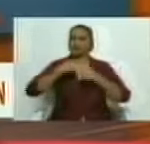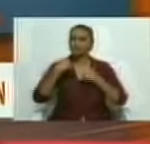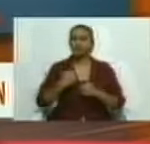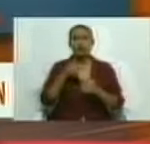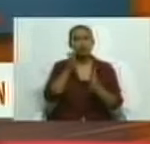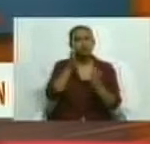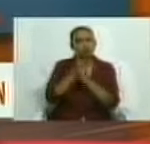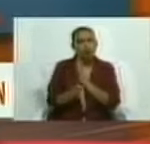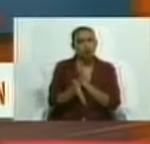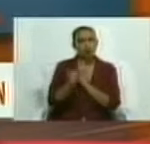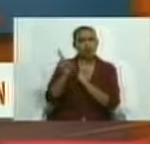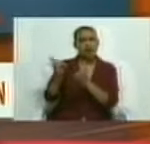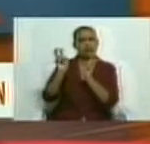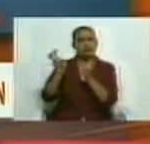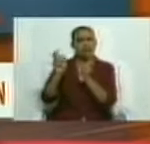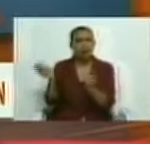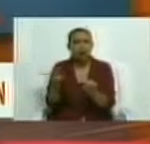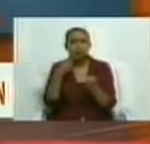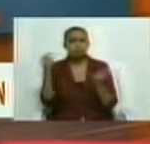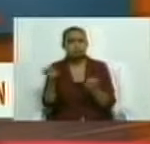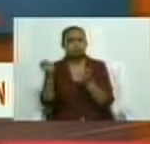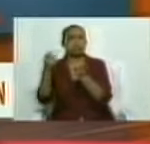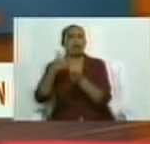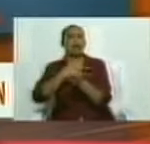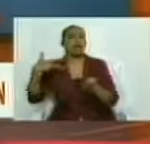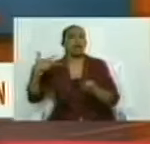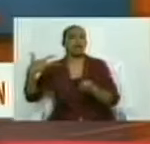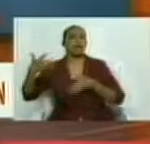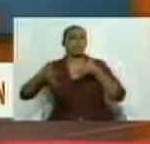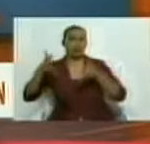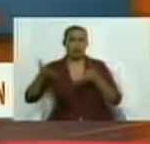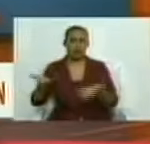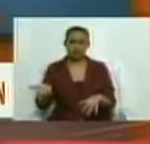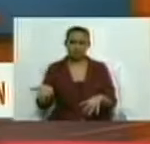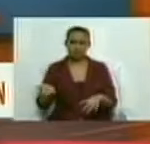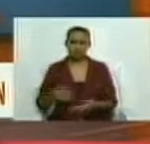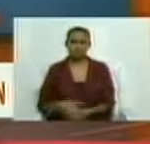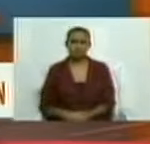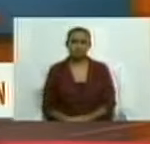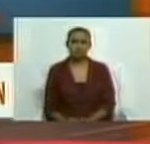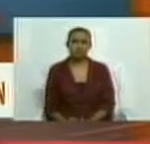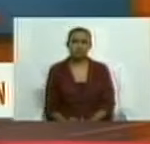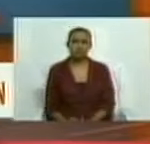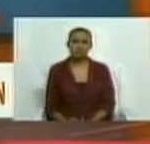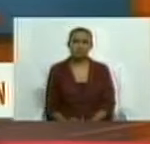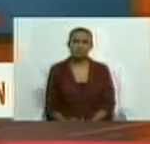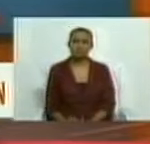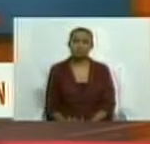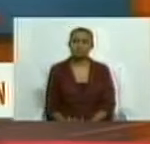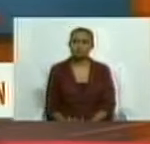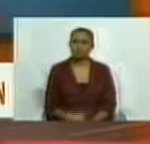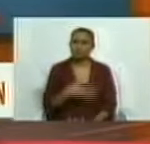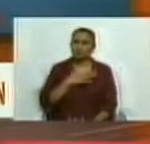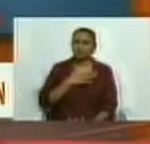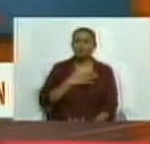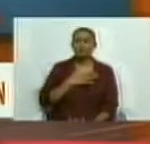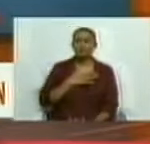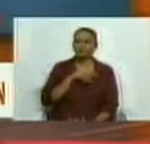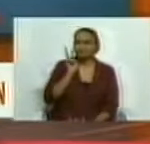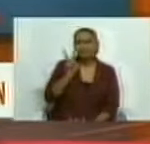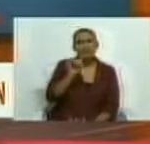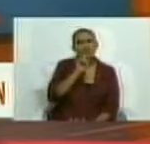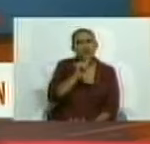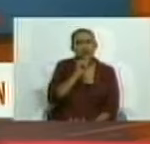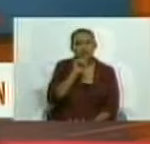campaña de la siguiente manera hemos conocido recientemente me llamó mucho la atención